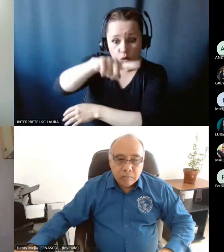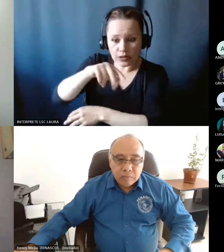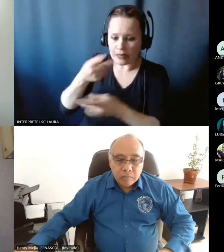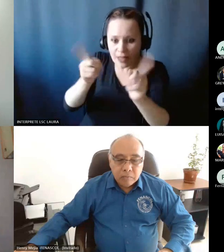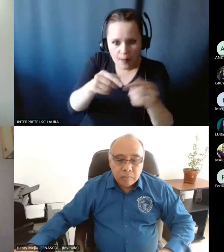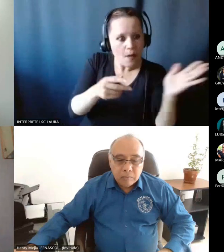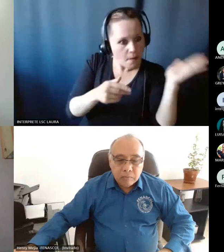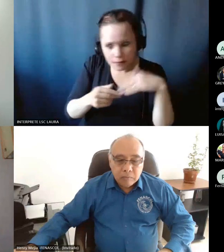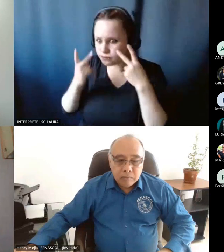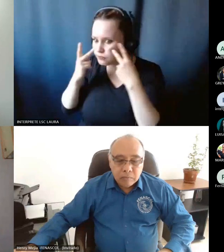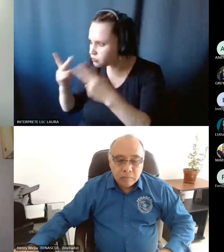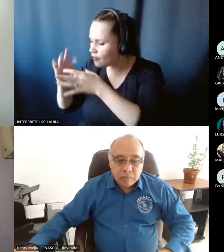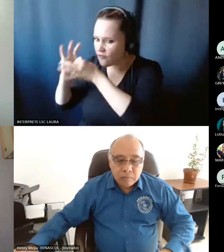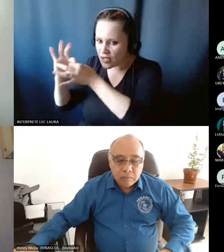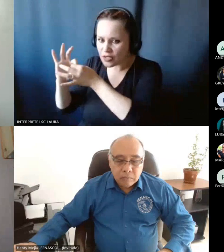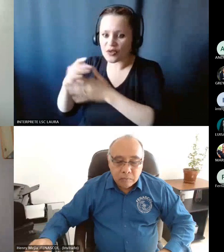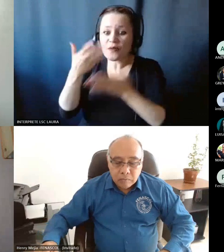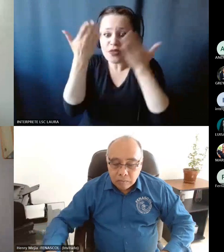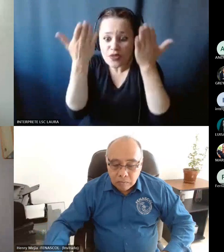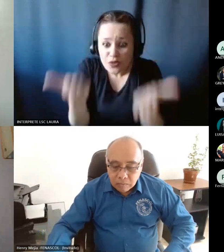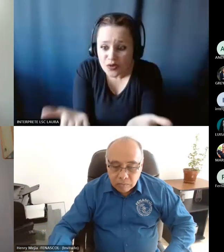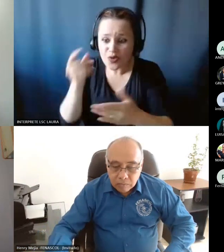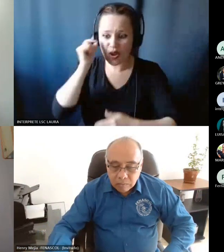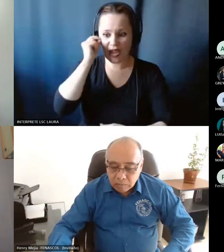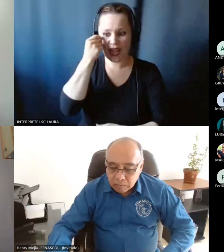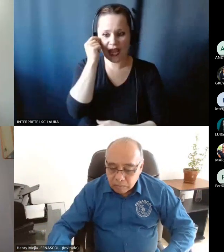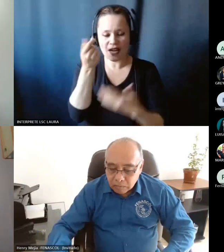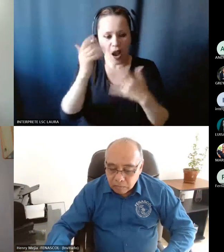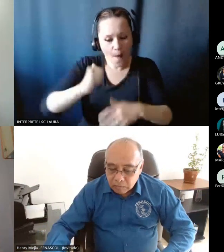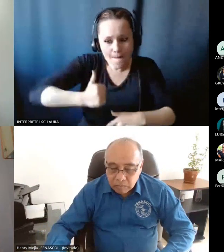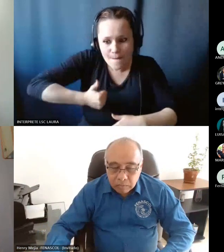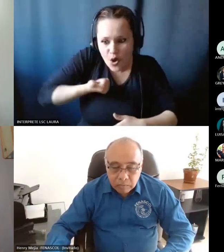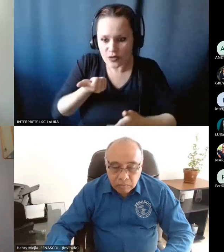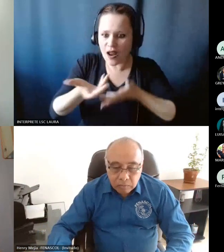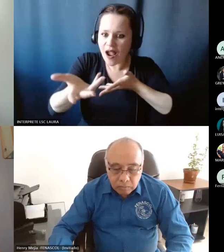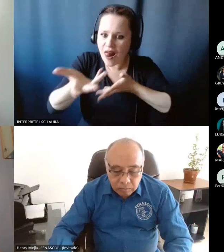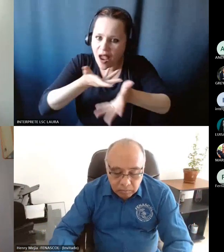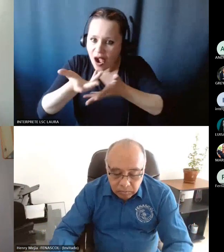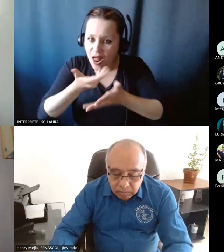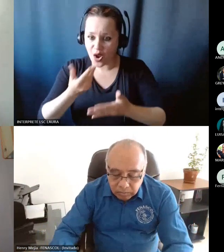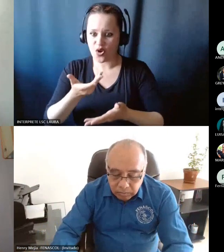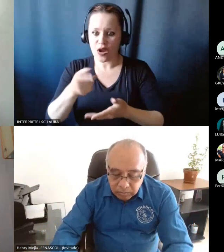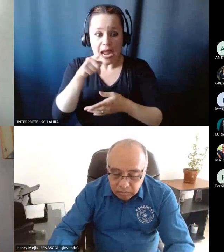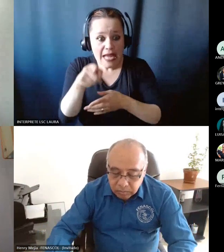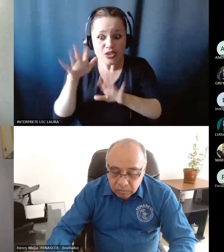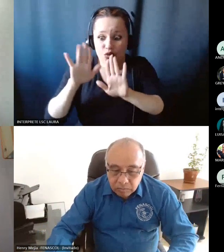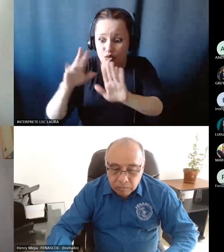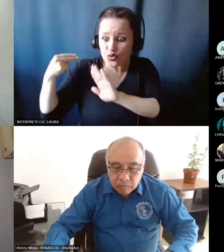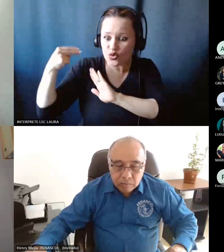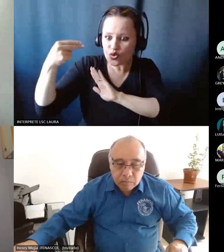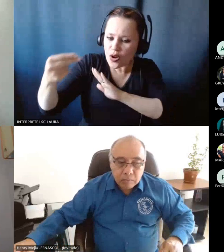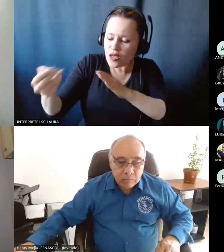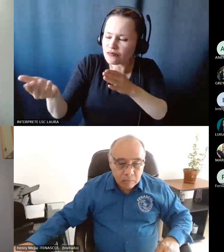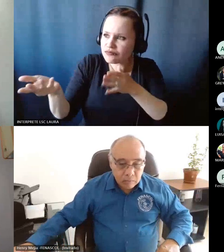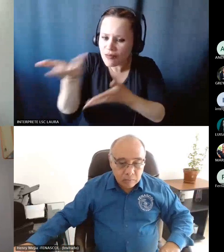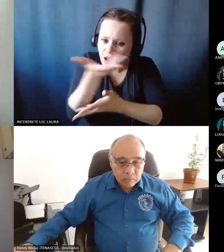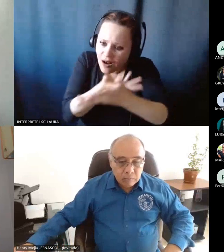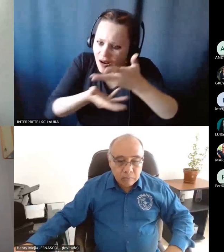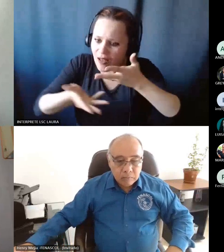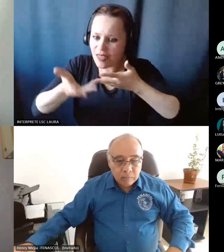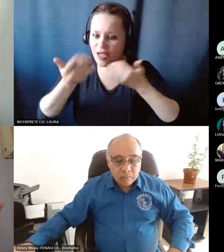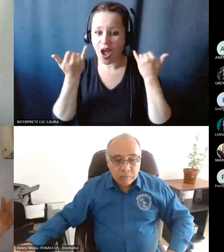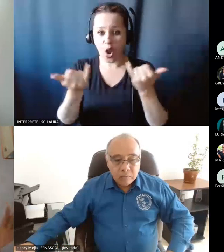deberían aprovechar a Don Henry para poder compartir estas historias que creo que son las historias bonitas ahora por